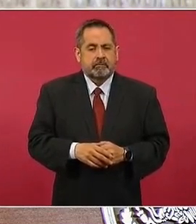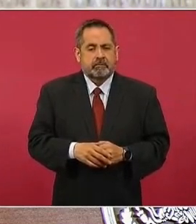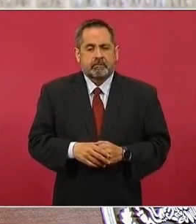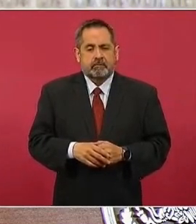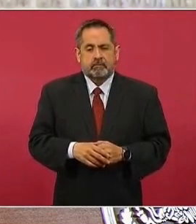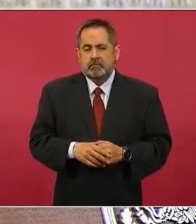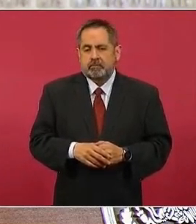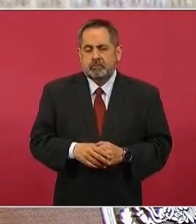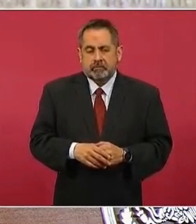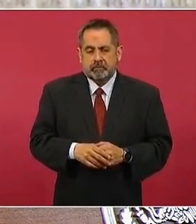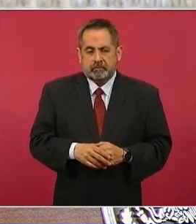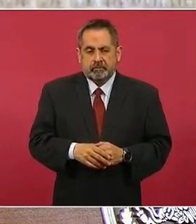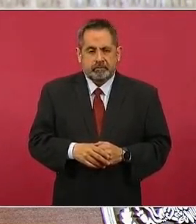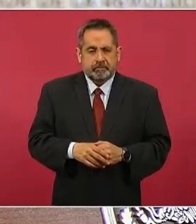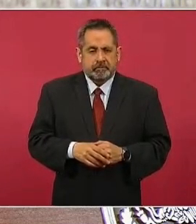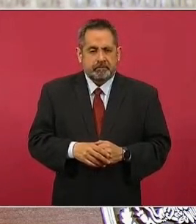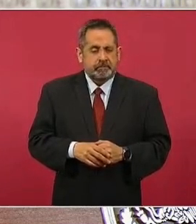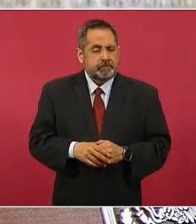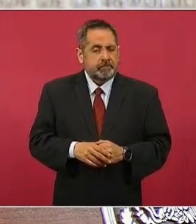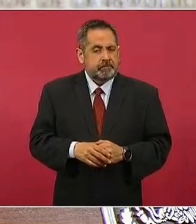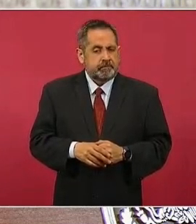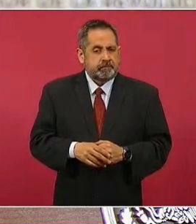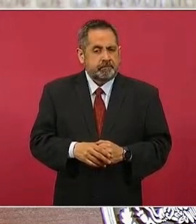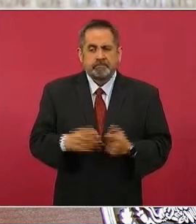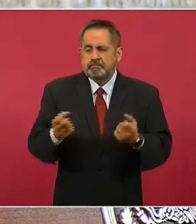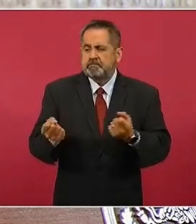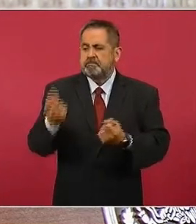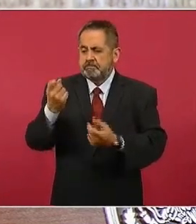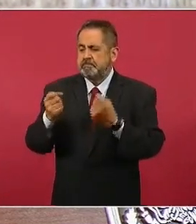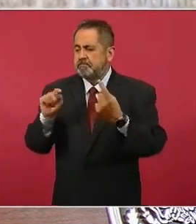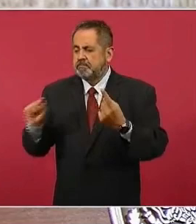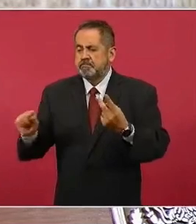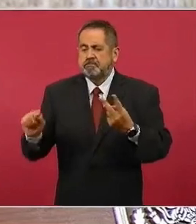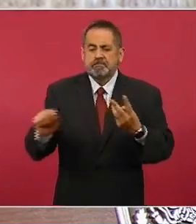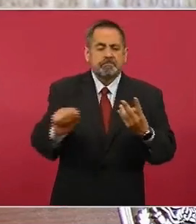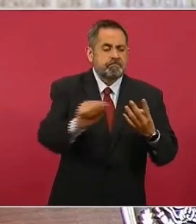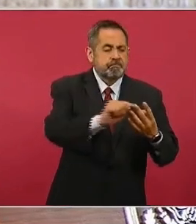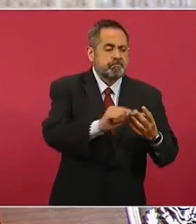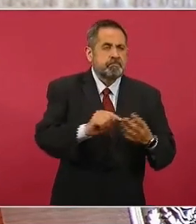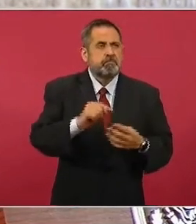pues salen varios, ¿no?, queriendo sustituirlo.